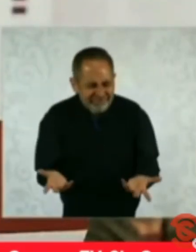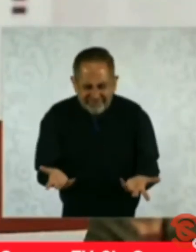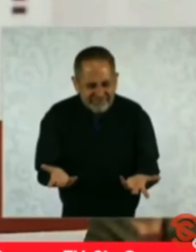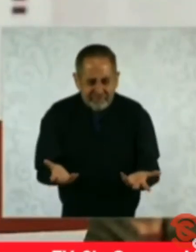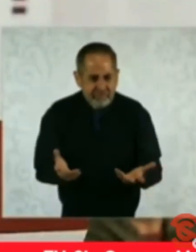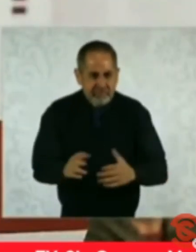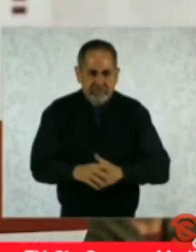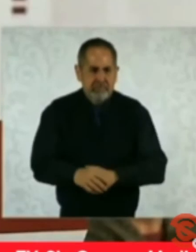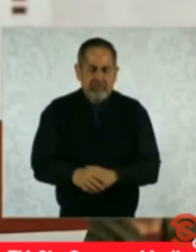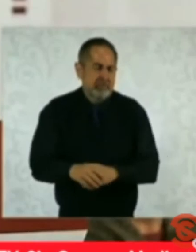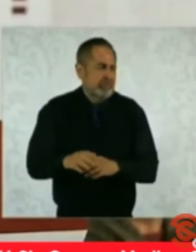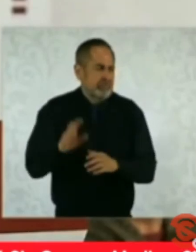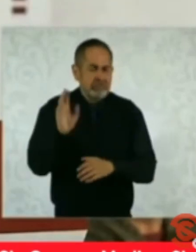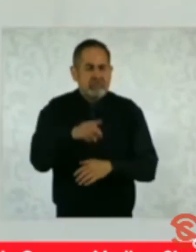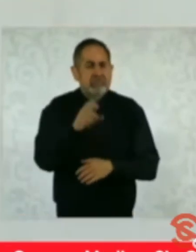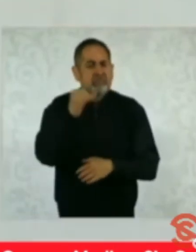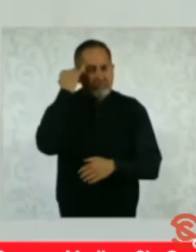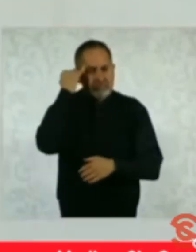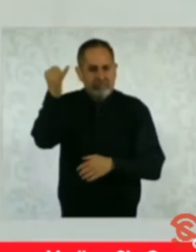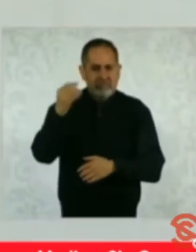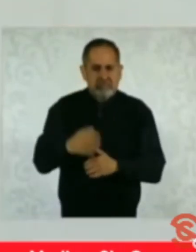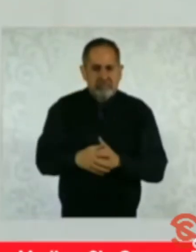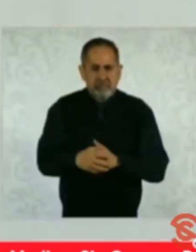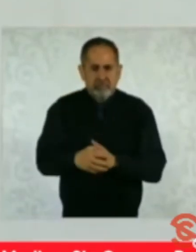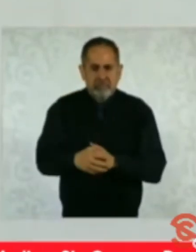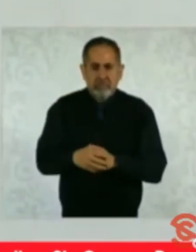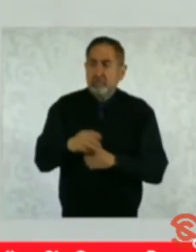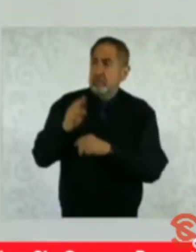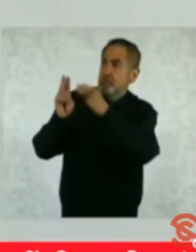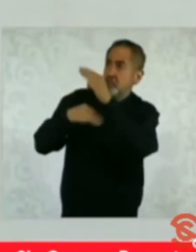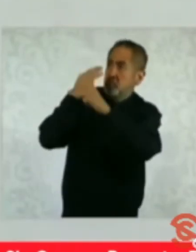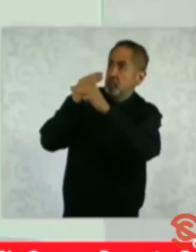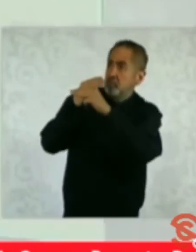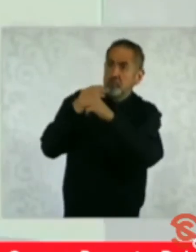O esta idea de solamente el encuentro de 2 mundos.